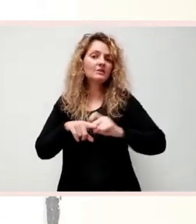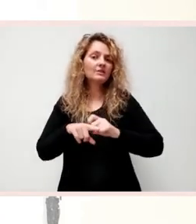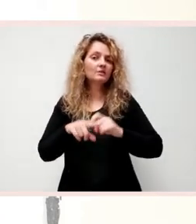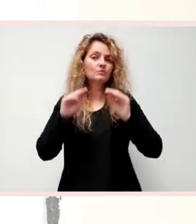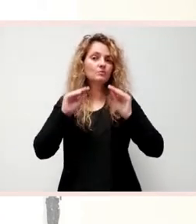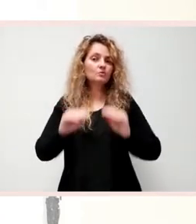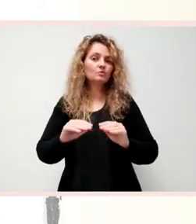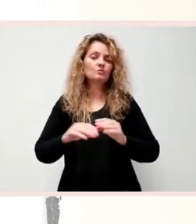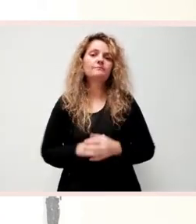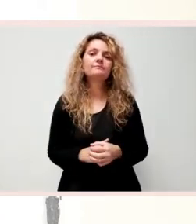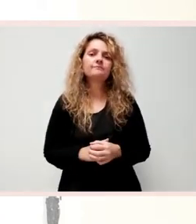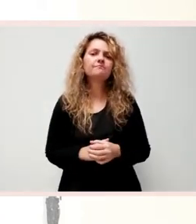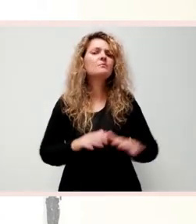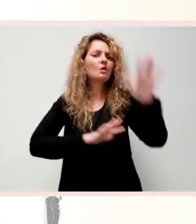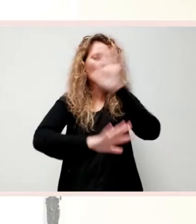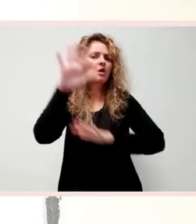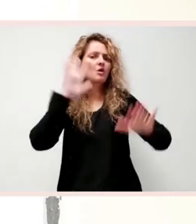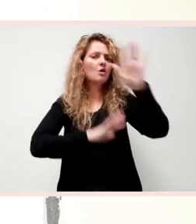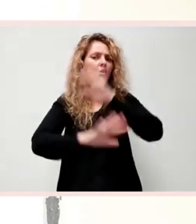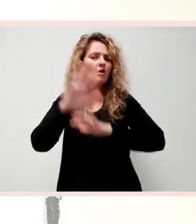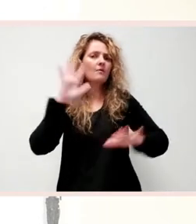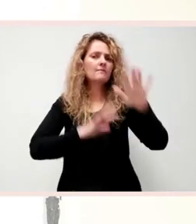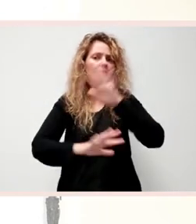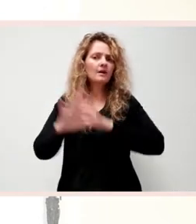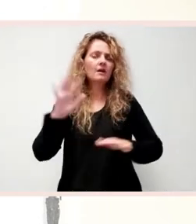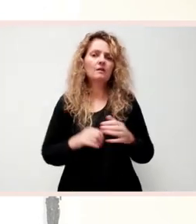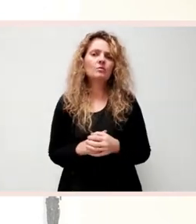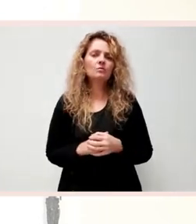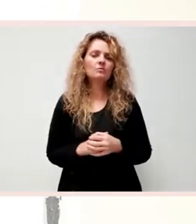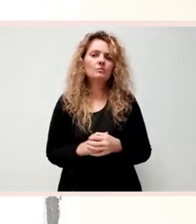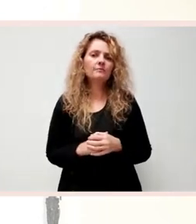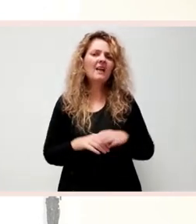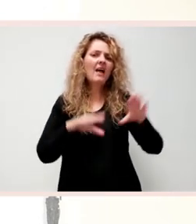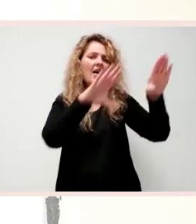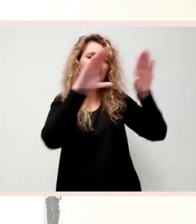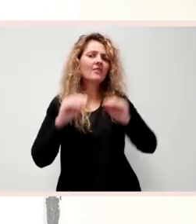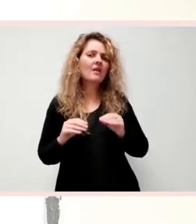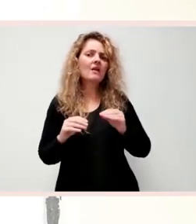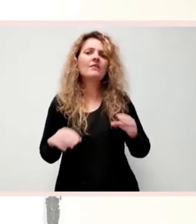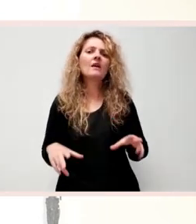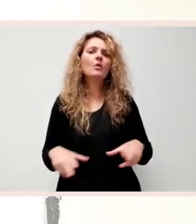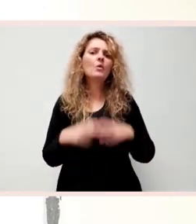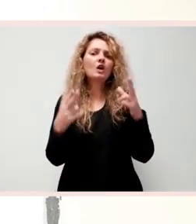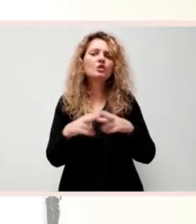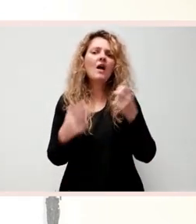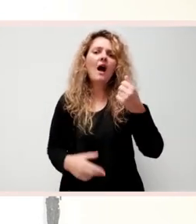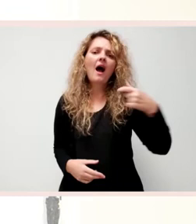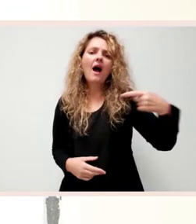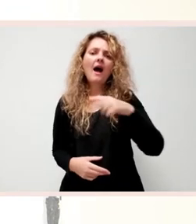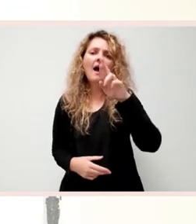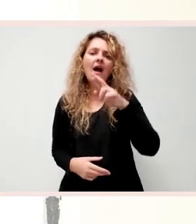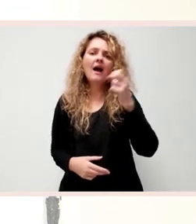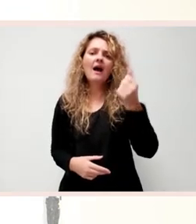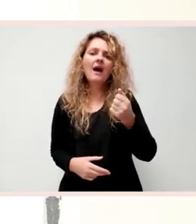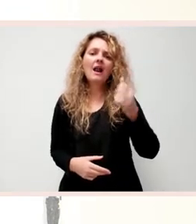obxetos. É complexo, como podedes entender, interpretar nunha sociedade ágrafa